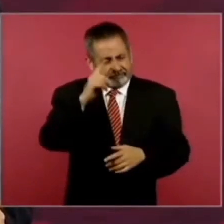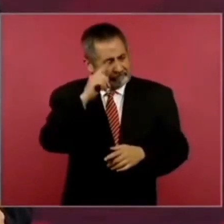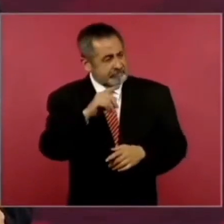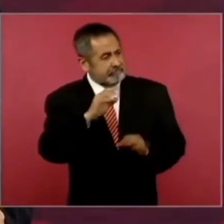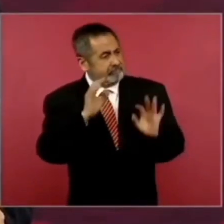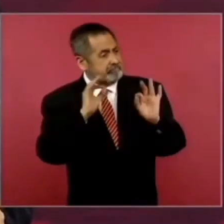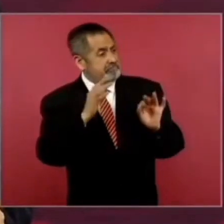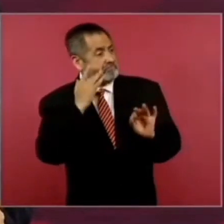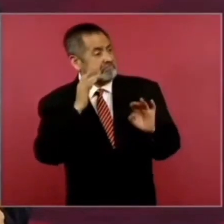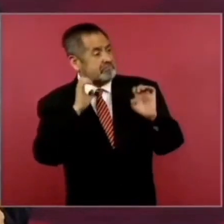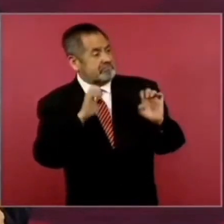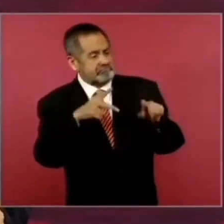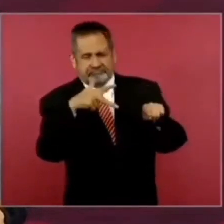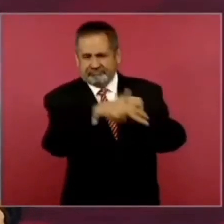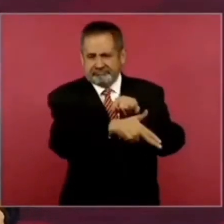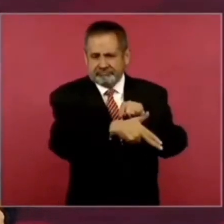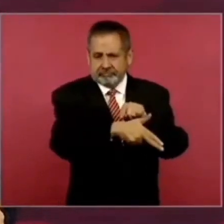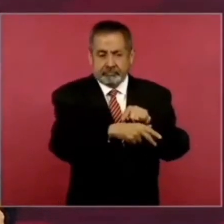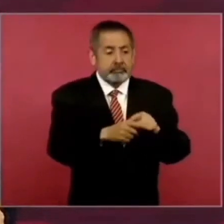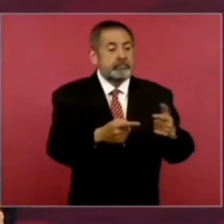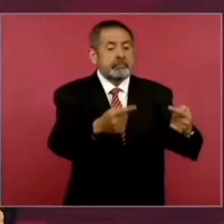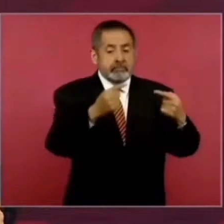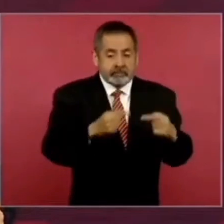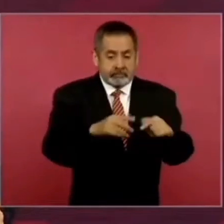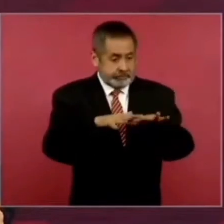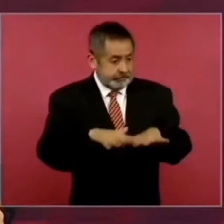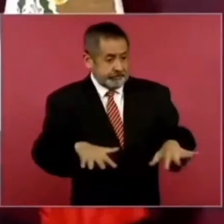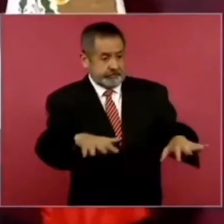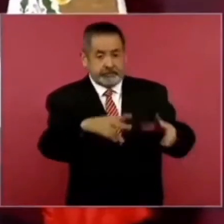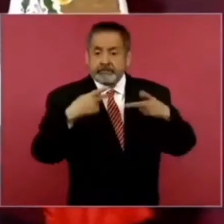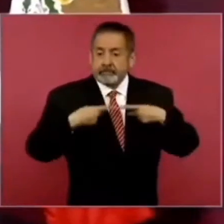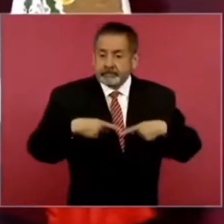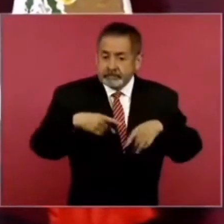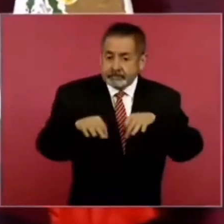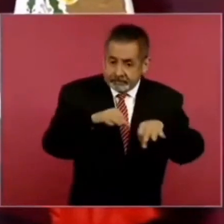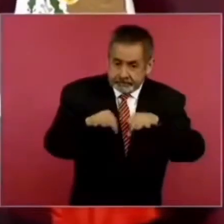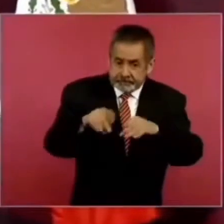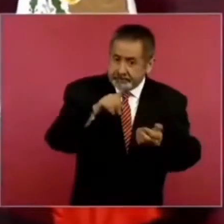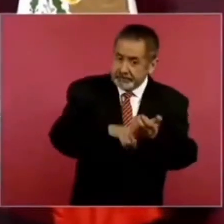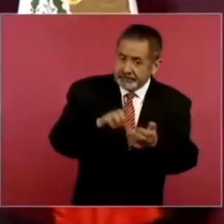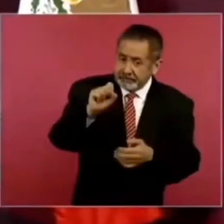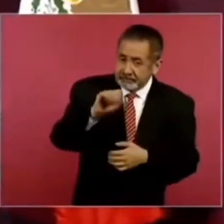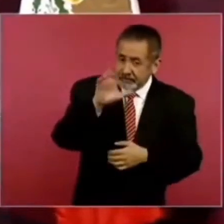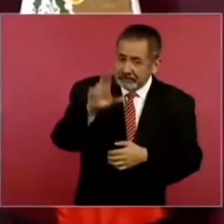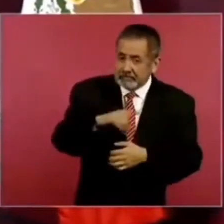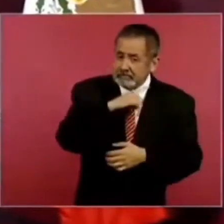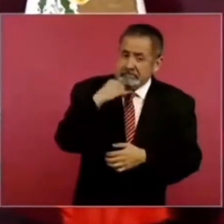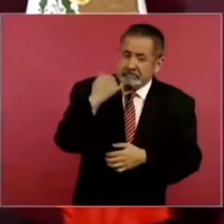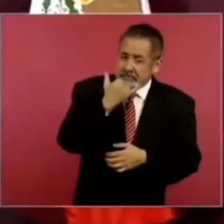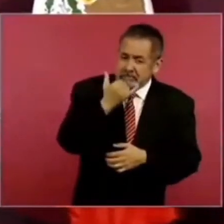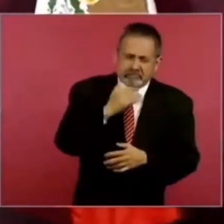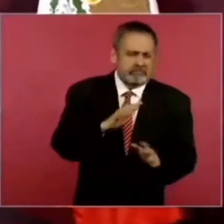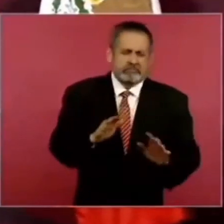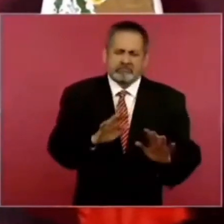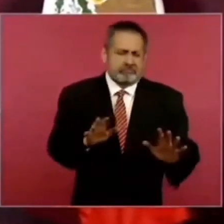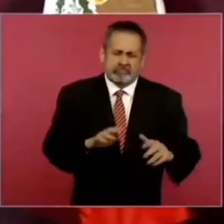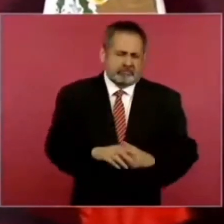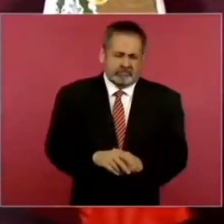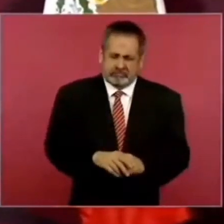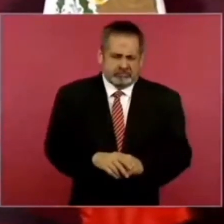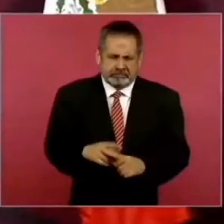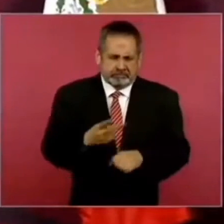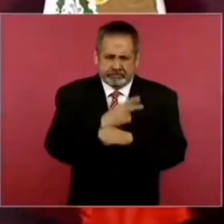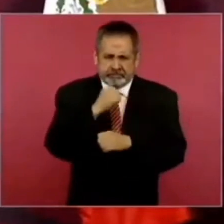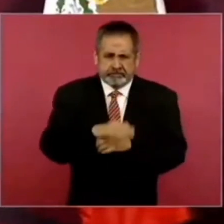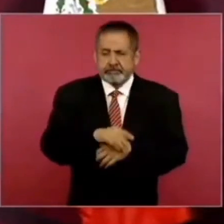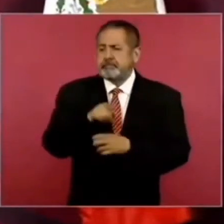privilegios, pero no es afectar a los trabajadores. Desde luego eso lo va a resolver el Poder